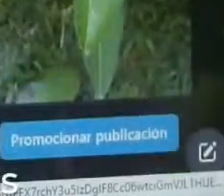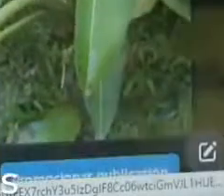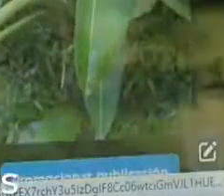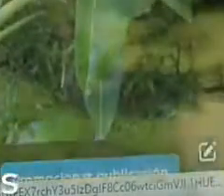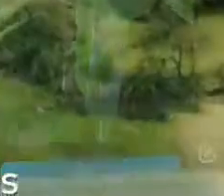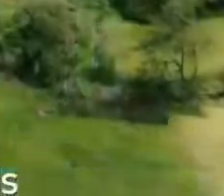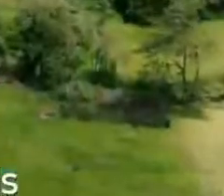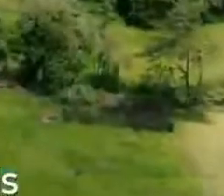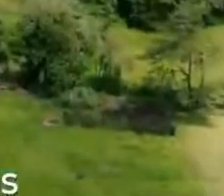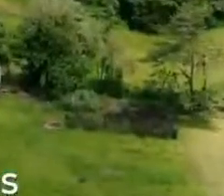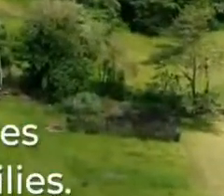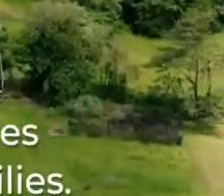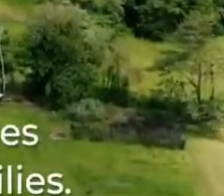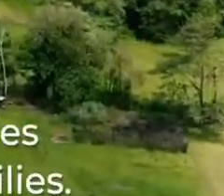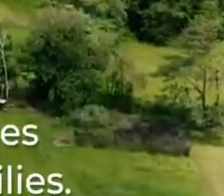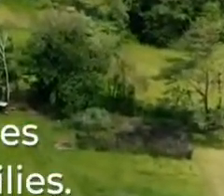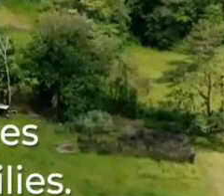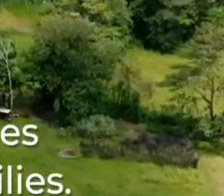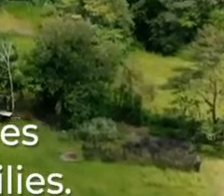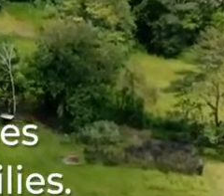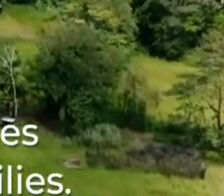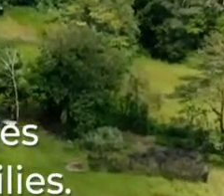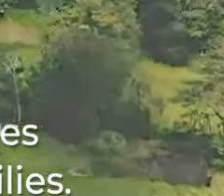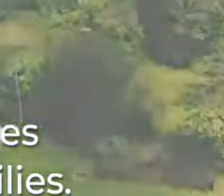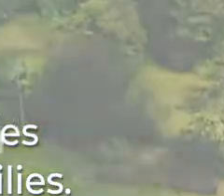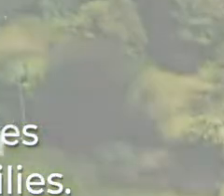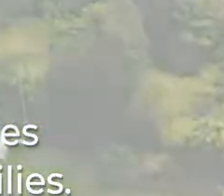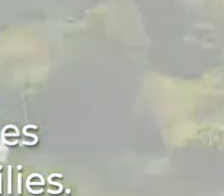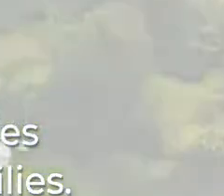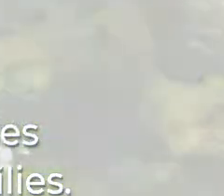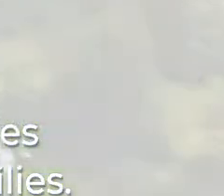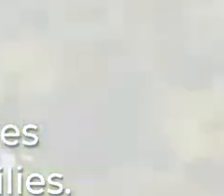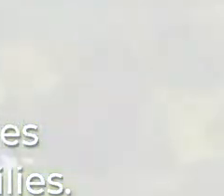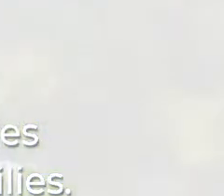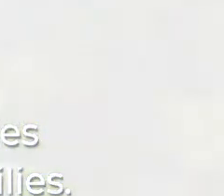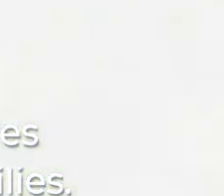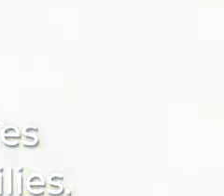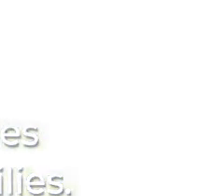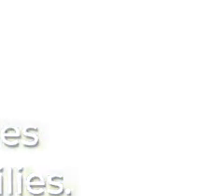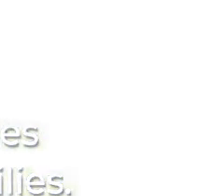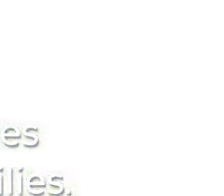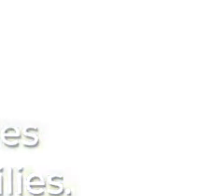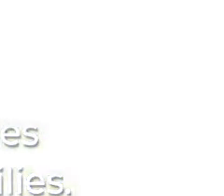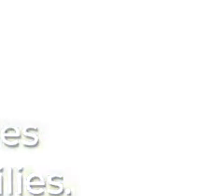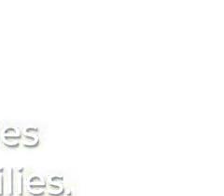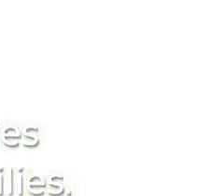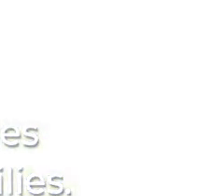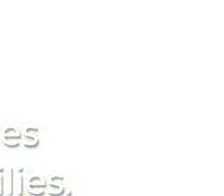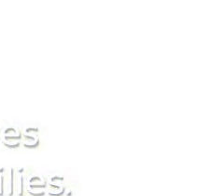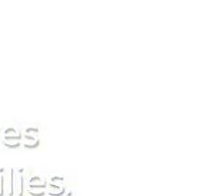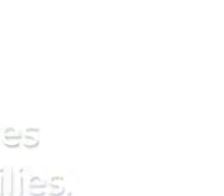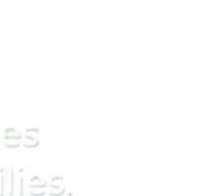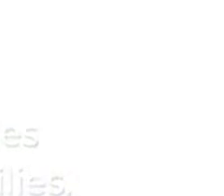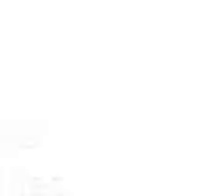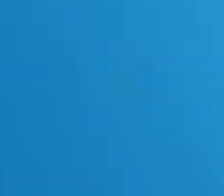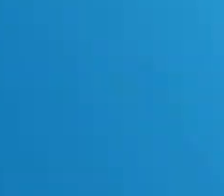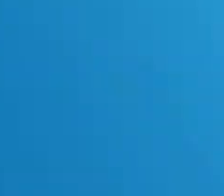de eliminar las brechas digitales en la zona, generar nuevas oportunidades y mejorar la economía de las familias